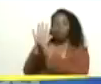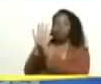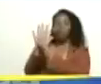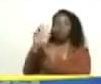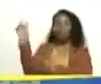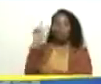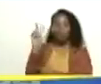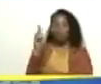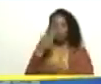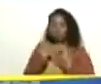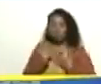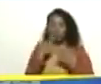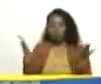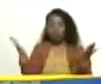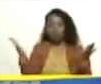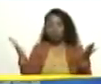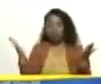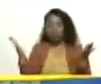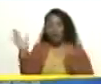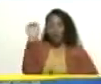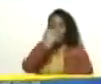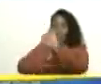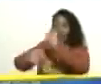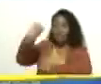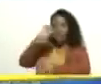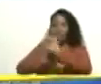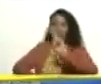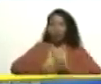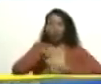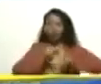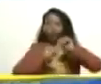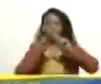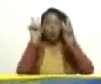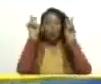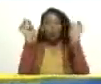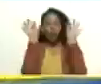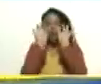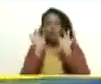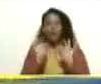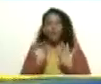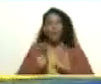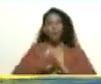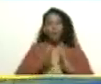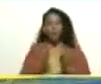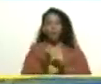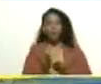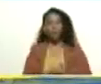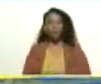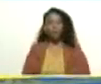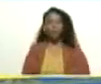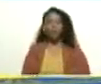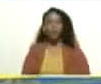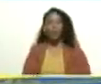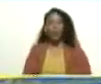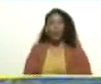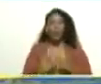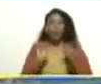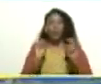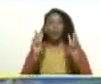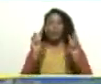Venezuela en la vanguardia de la construcción del nuevo orden mundial del nuevo mundo